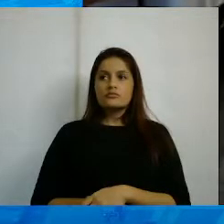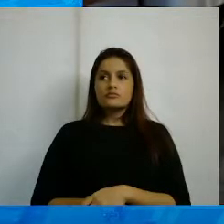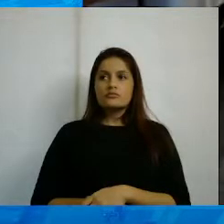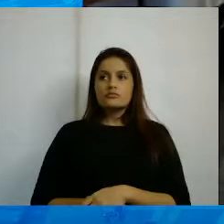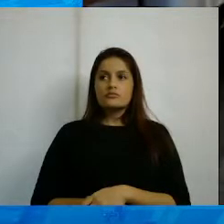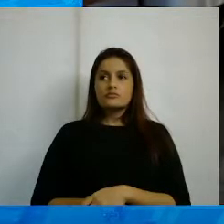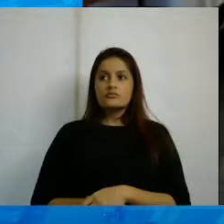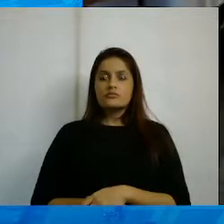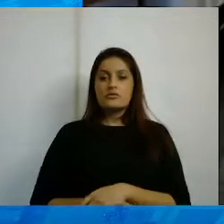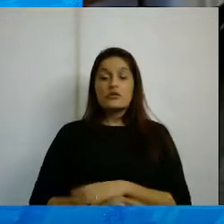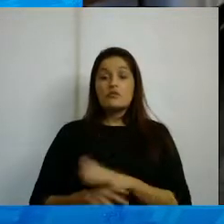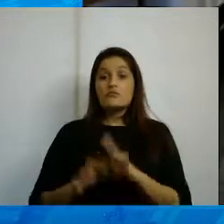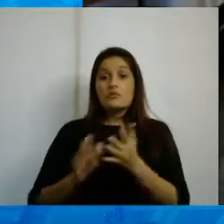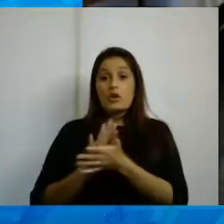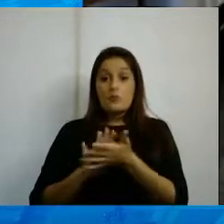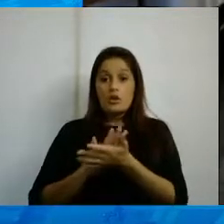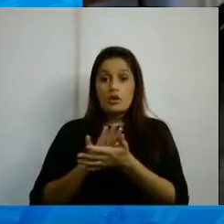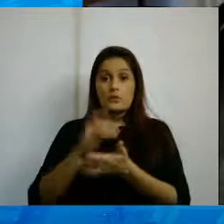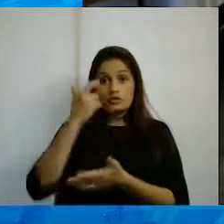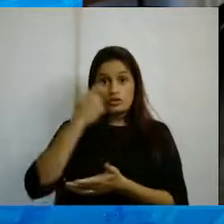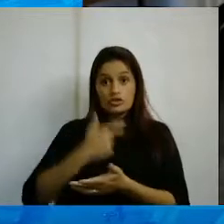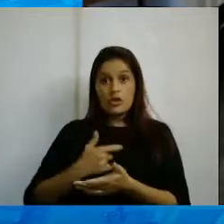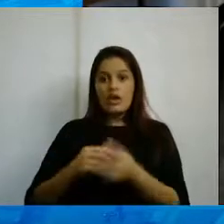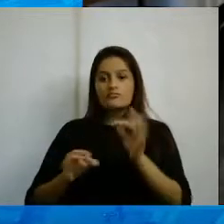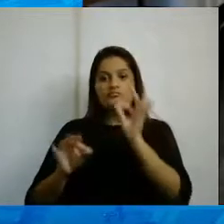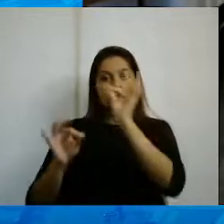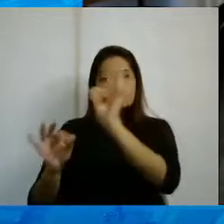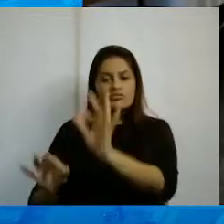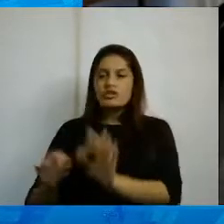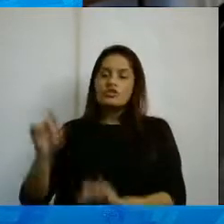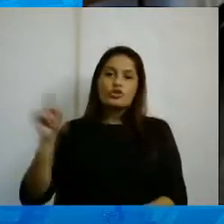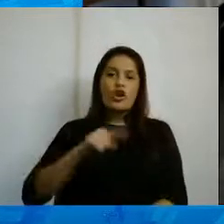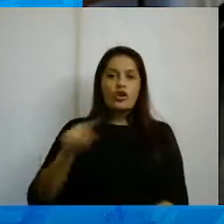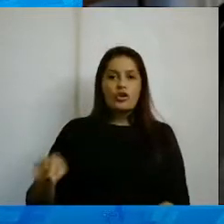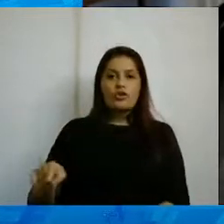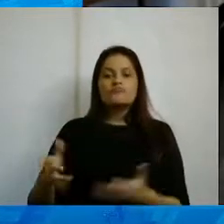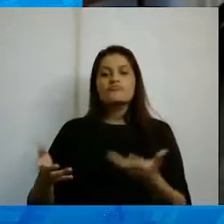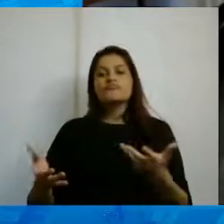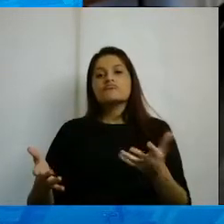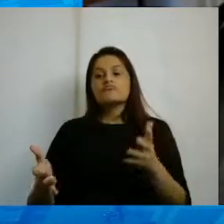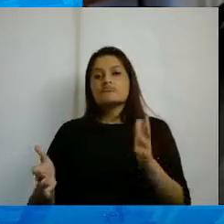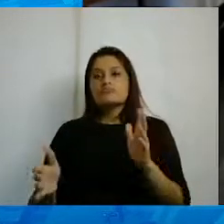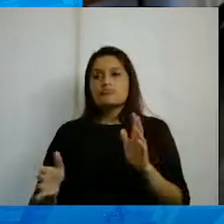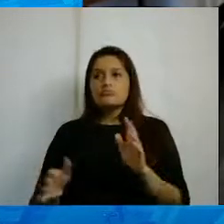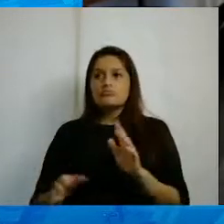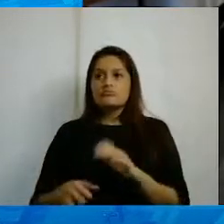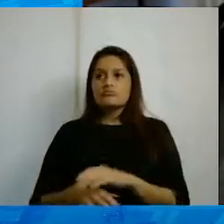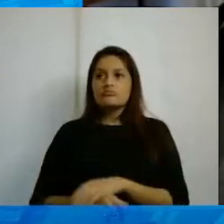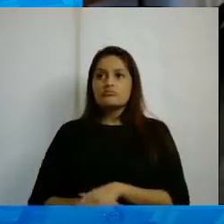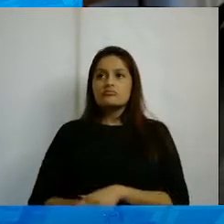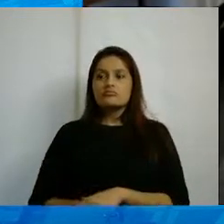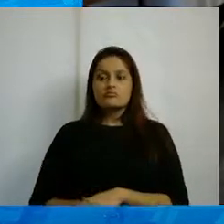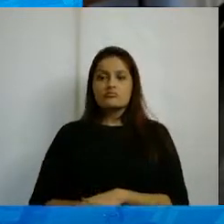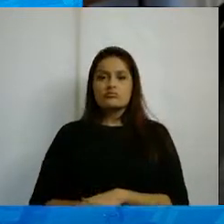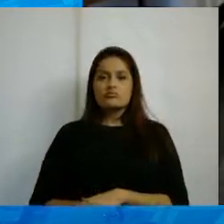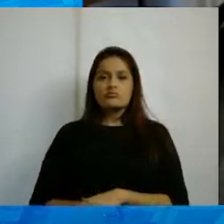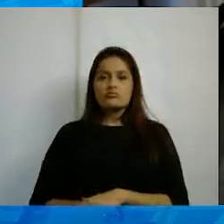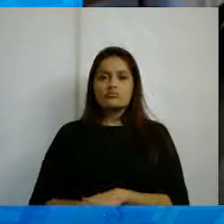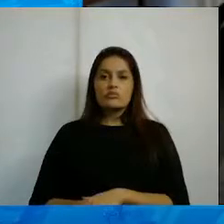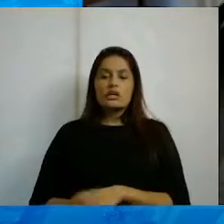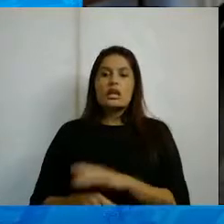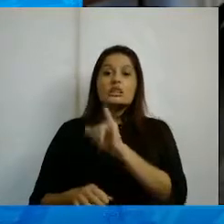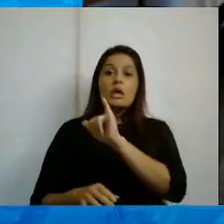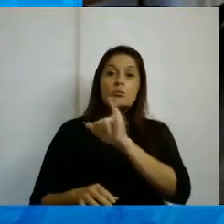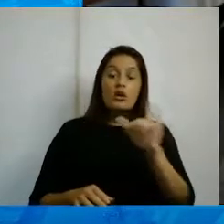COMPIN, fue a la Contraloría, porque tiene que hacerse, y la Contraloría, sí, le va a decir, no se le cobre, eso se le cobre, pero también queda el registro que